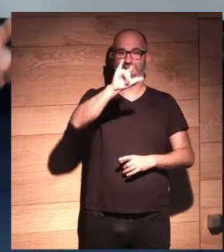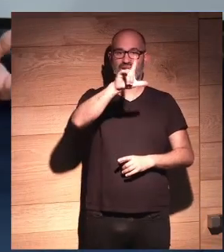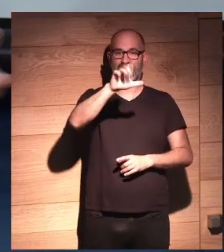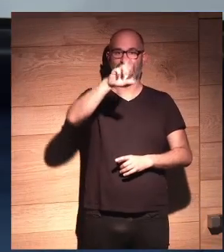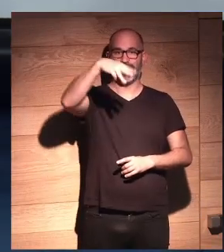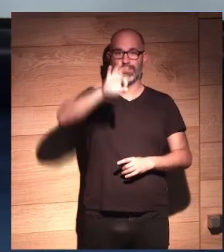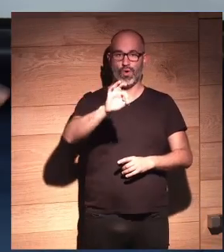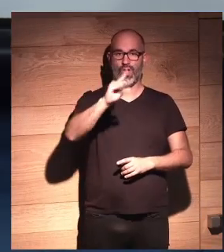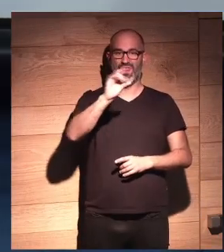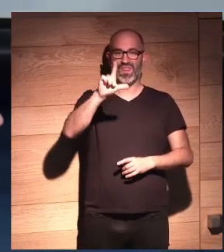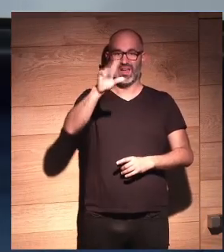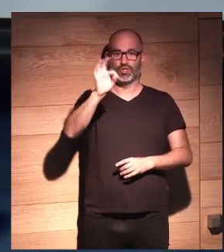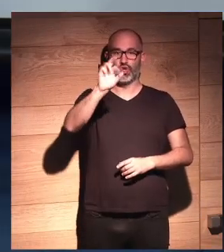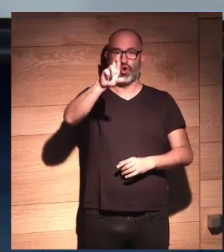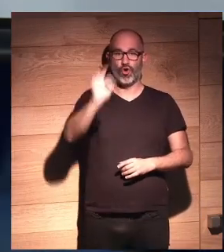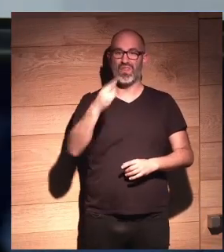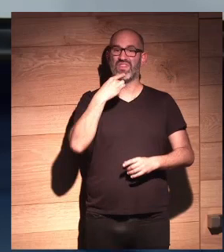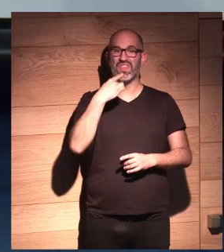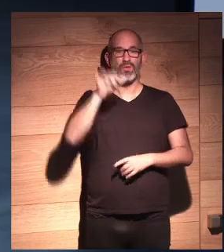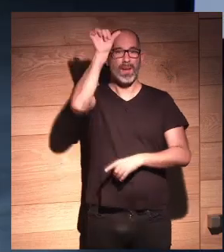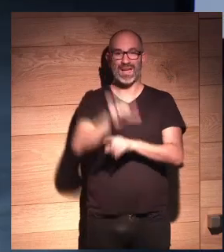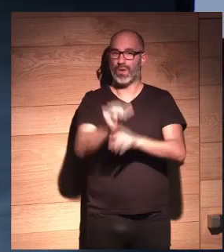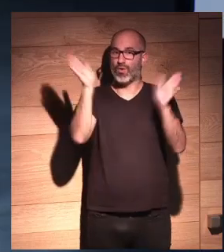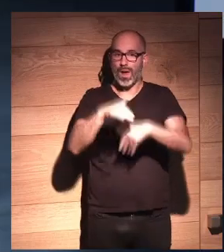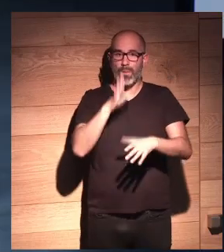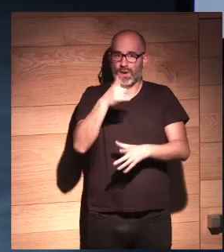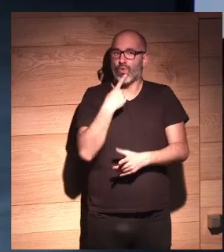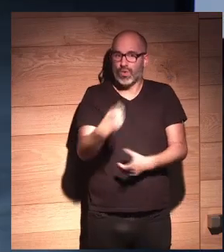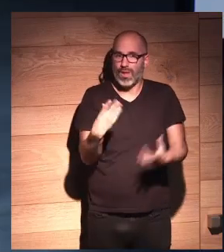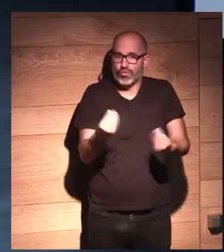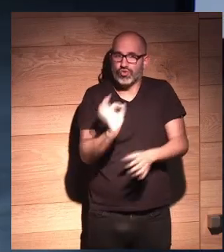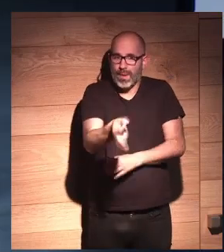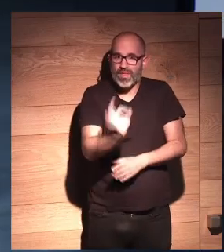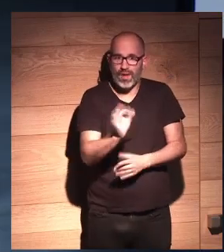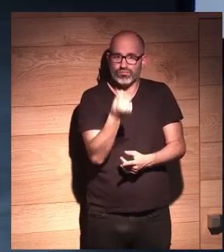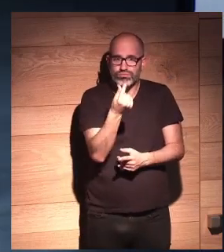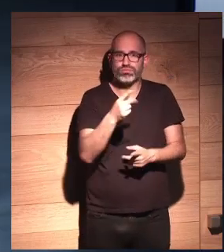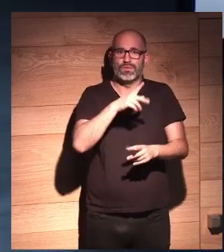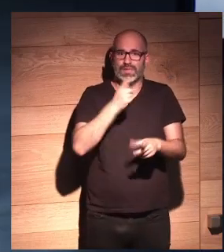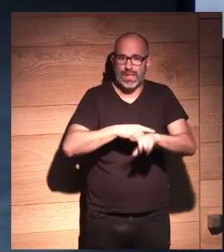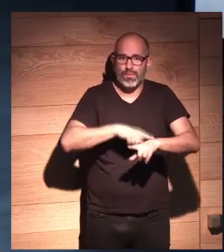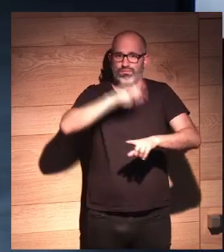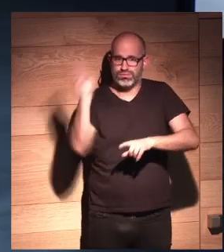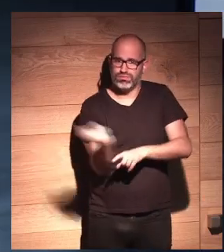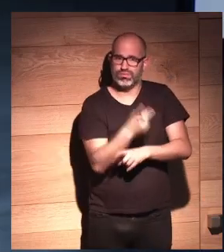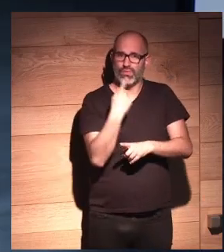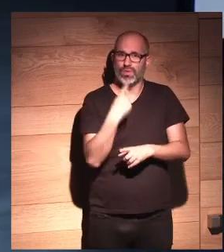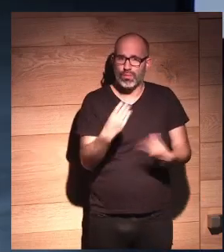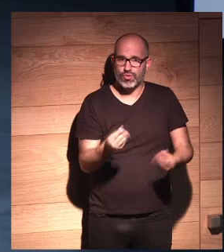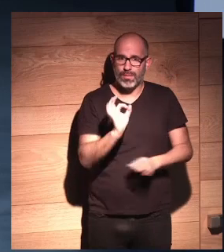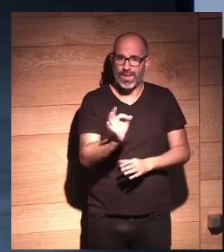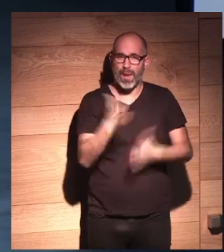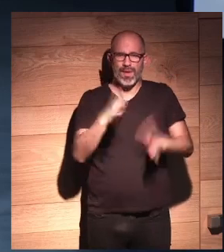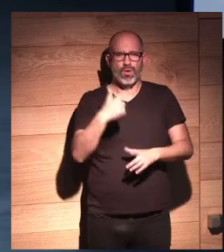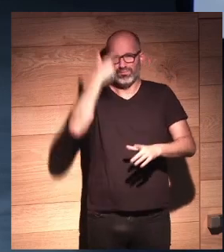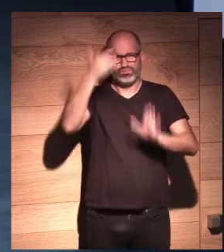una película lo normal es que no exista, y es verdad, es que cuesta mucho hacer una película. Entonces no hay que tenerle miedo, y